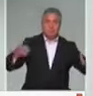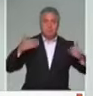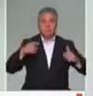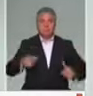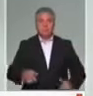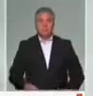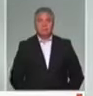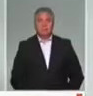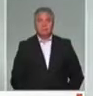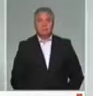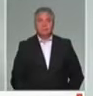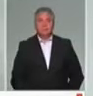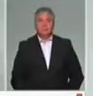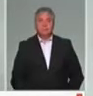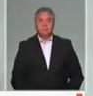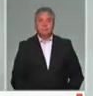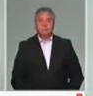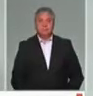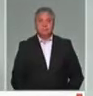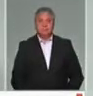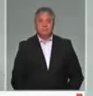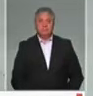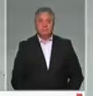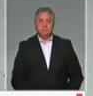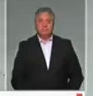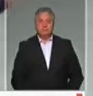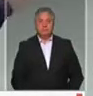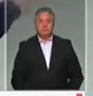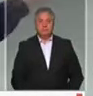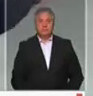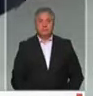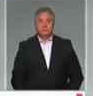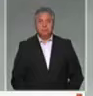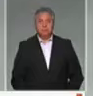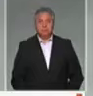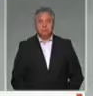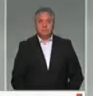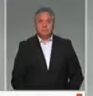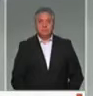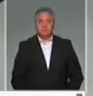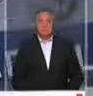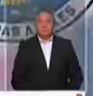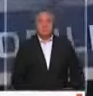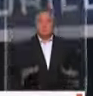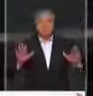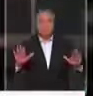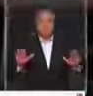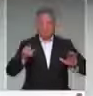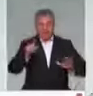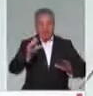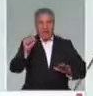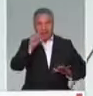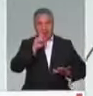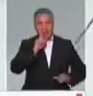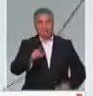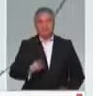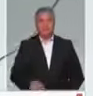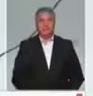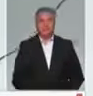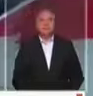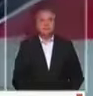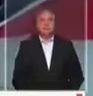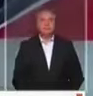esto. Detén el vuelo, detén el giro y va a girar. Con entrenamientos rigurosos